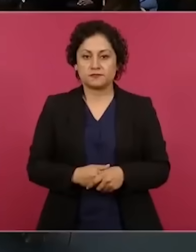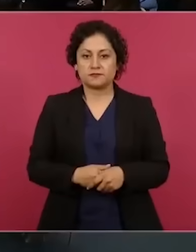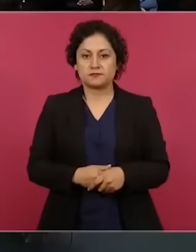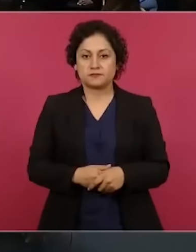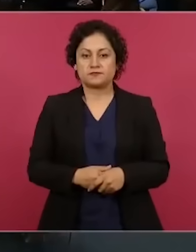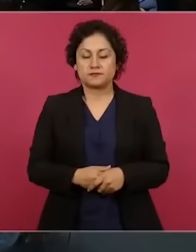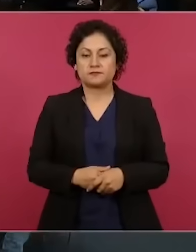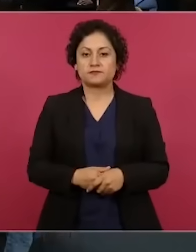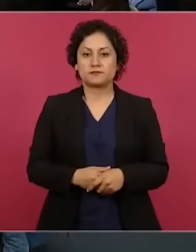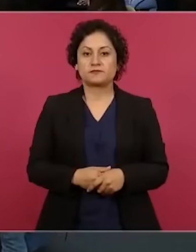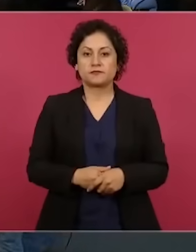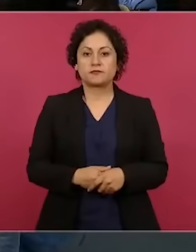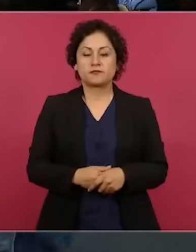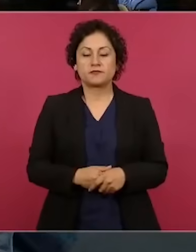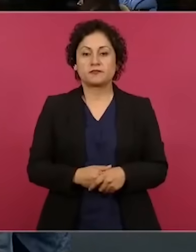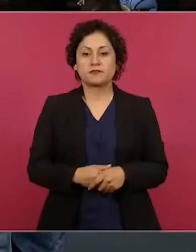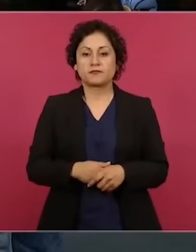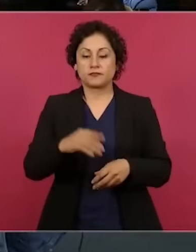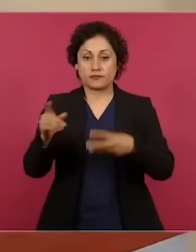Tres,